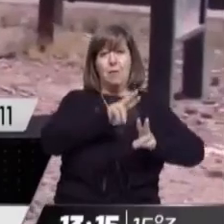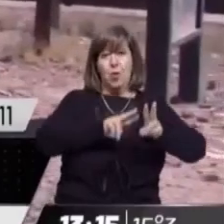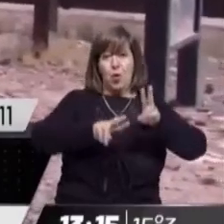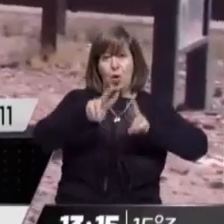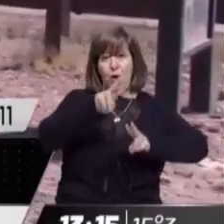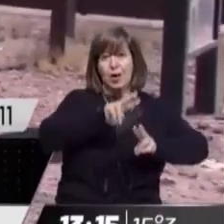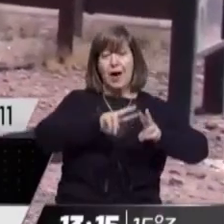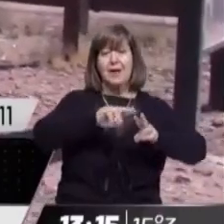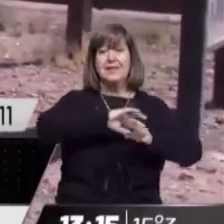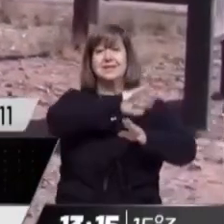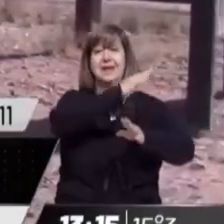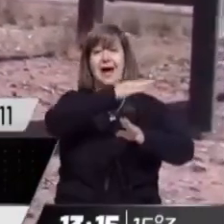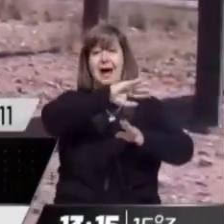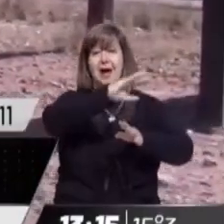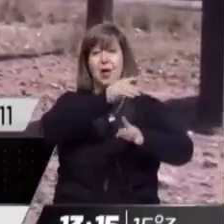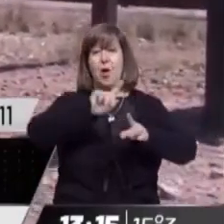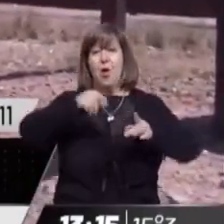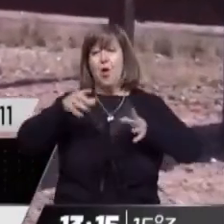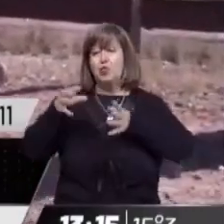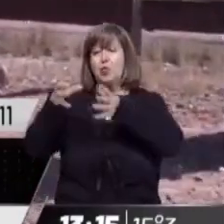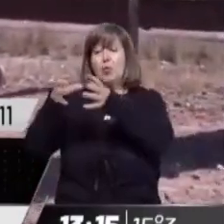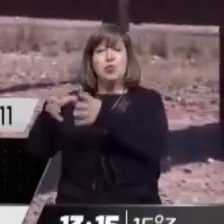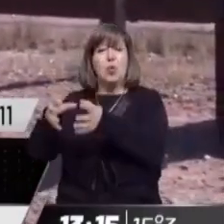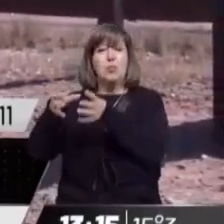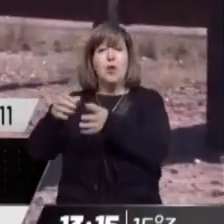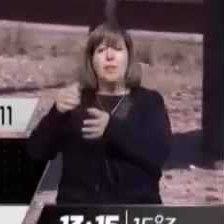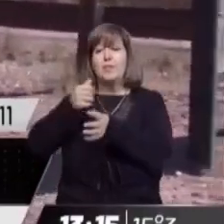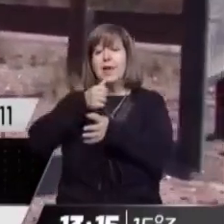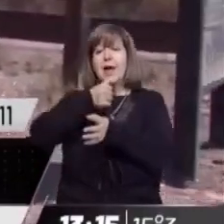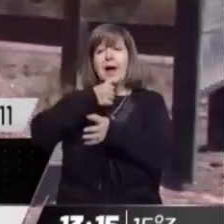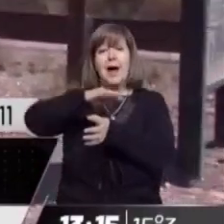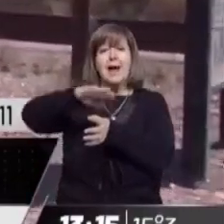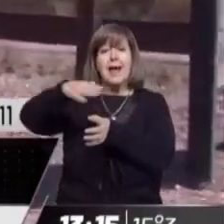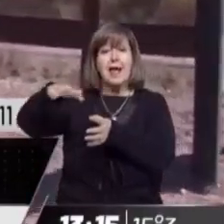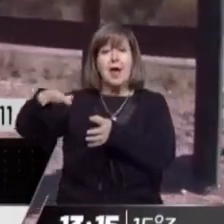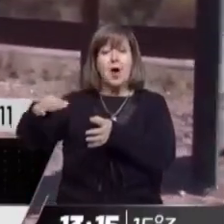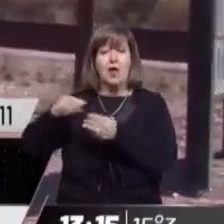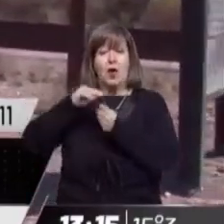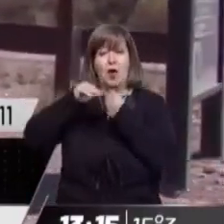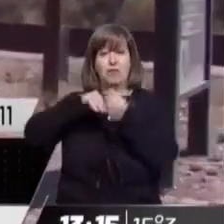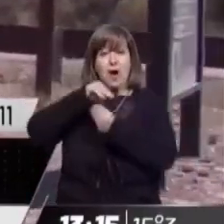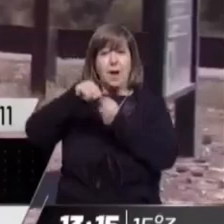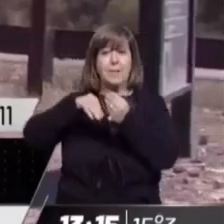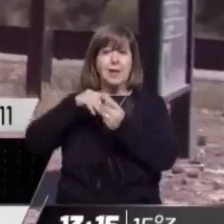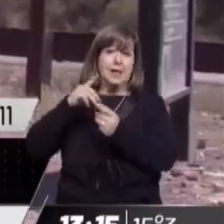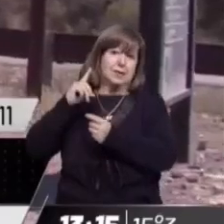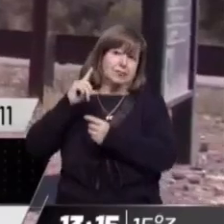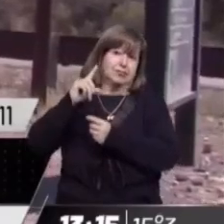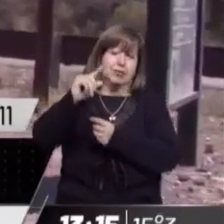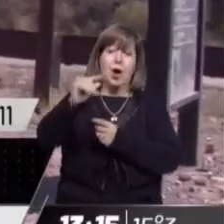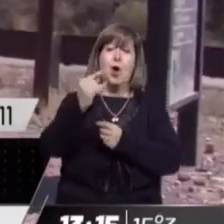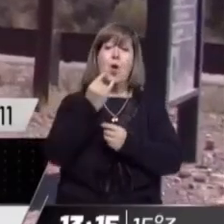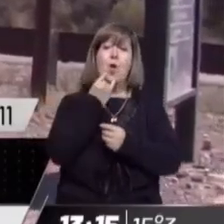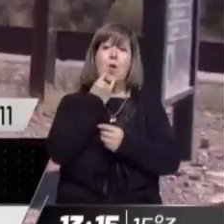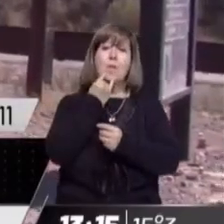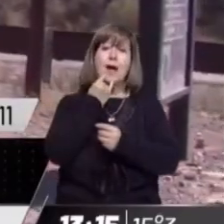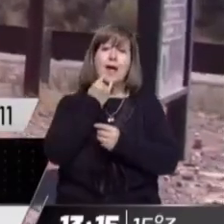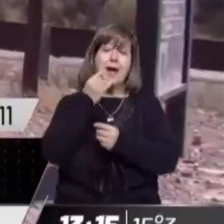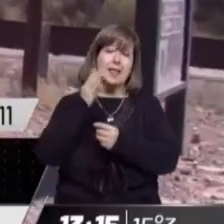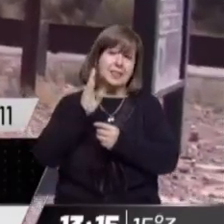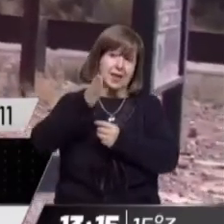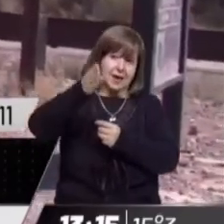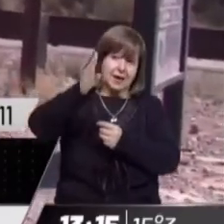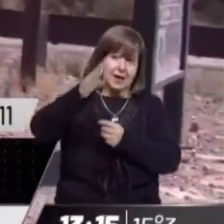atrás de los cerros y también eh Tamara junto a su familia buscan más allá buscan en la zona de uspallata ardua búsqueda se está llevando a